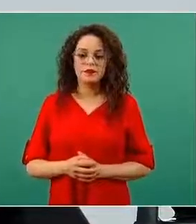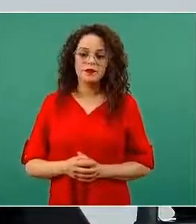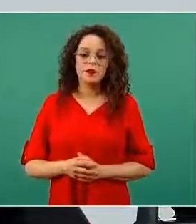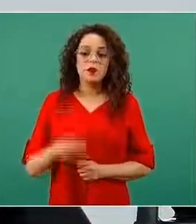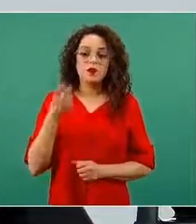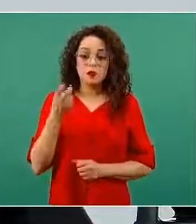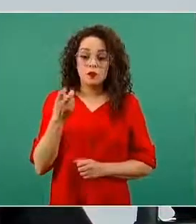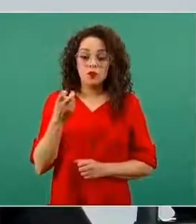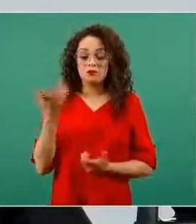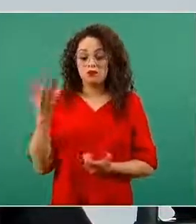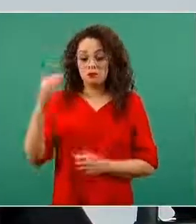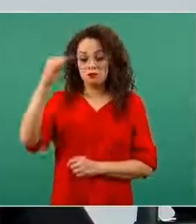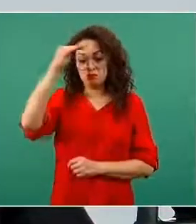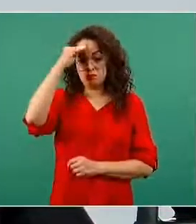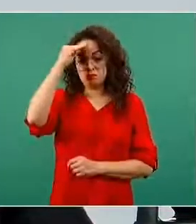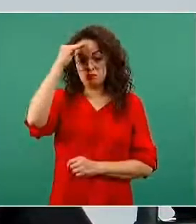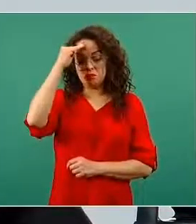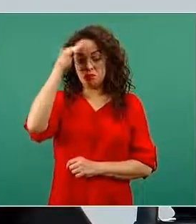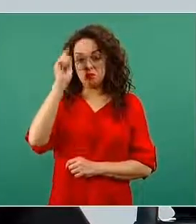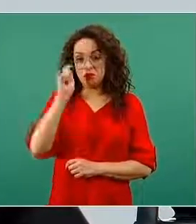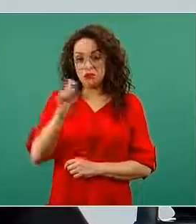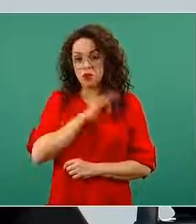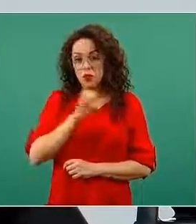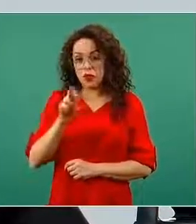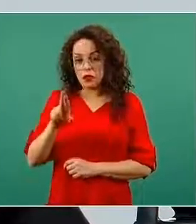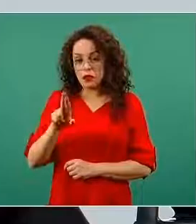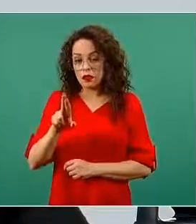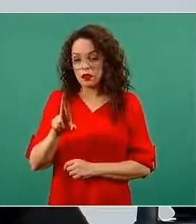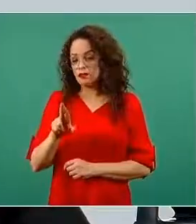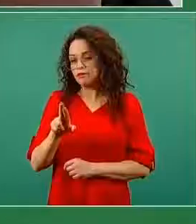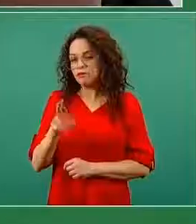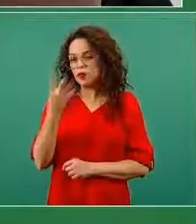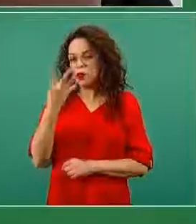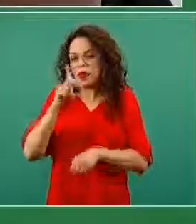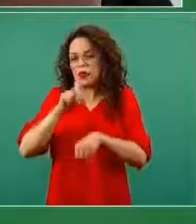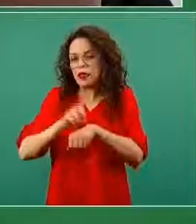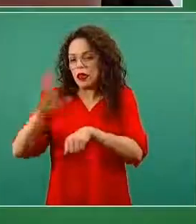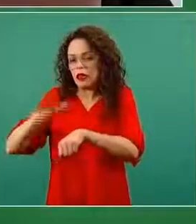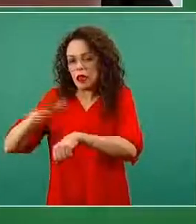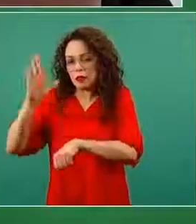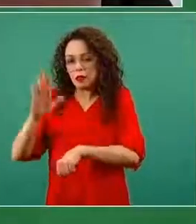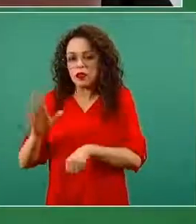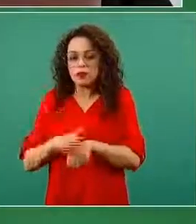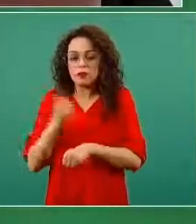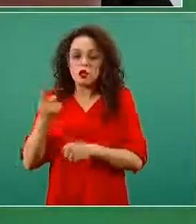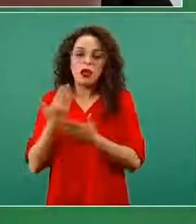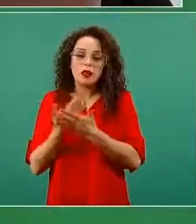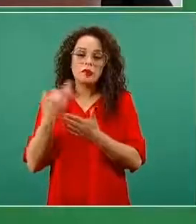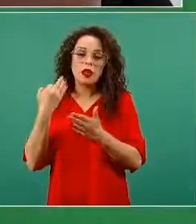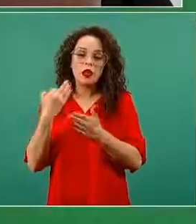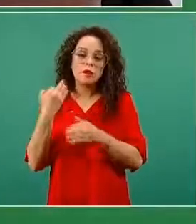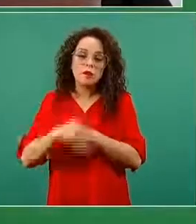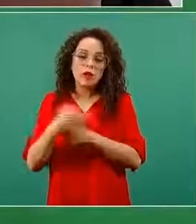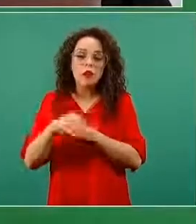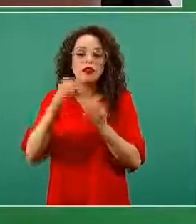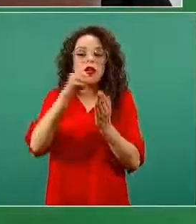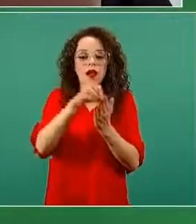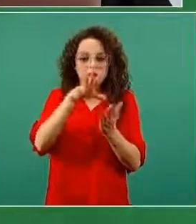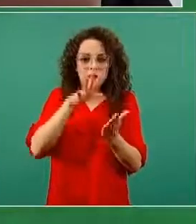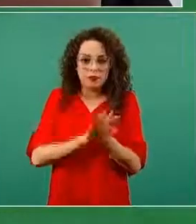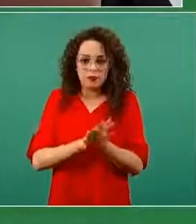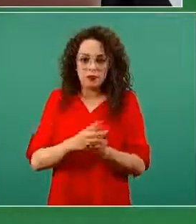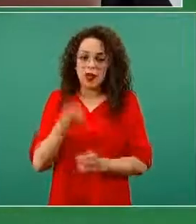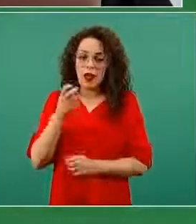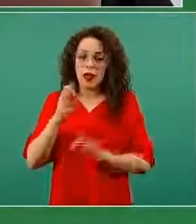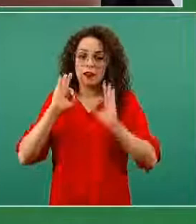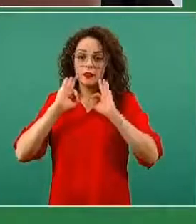que tomaría unos 4 días todavía en lo que ocurre el preregistro. Esa es una forma que tenemos nosotros